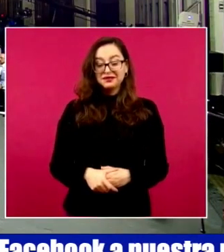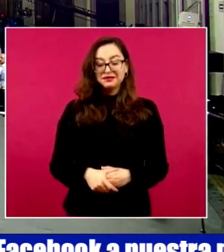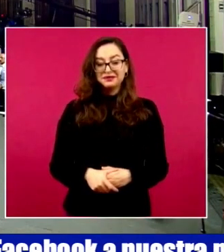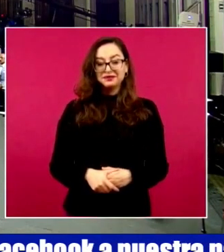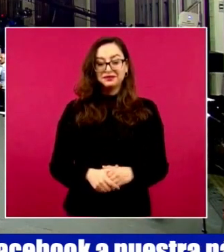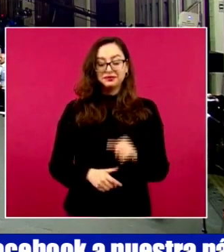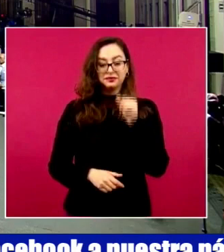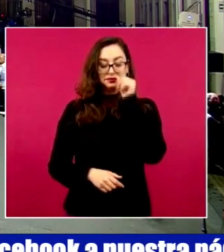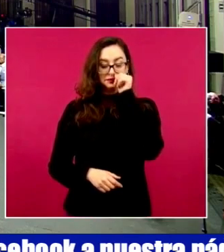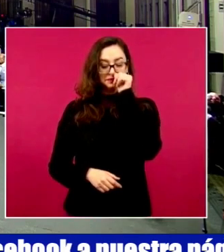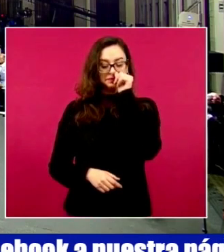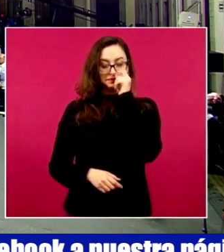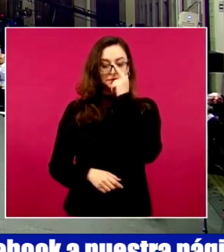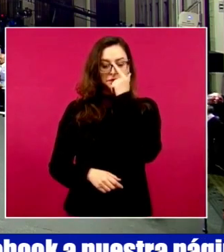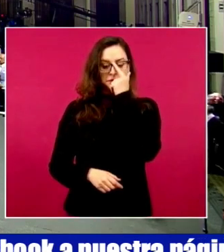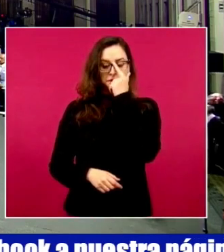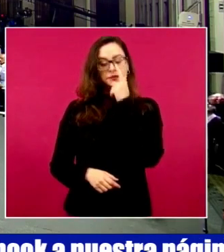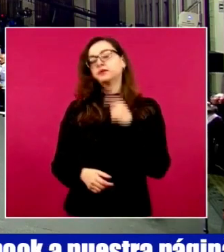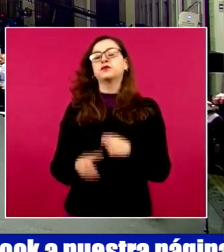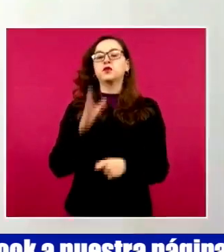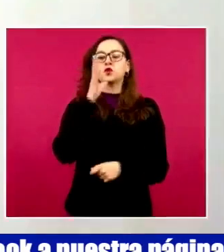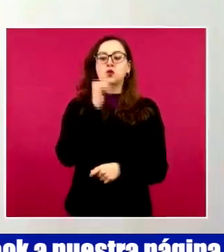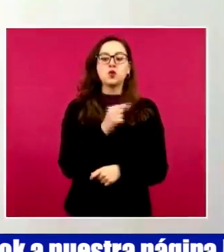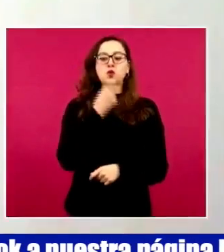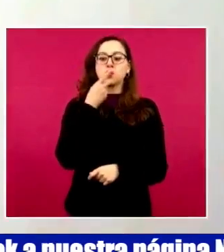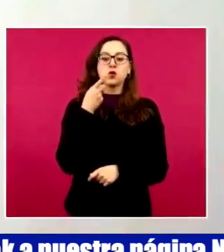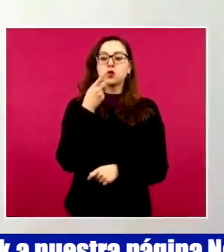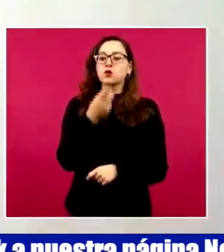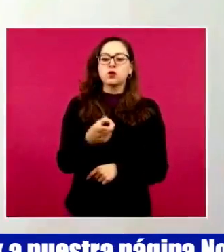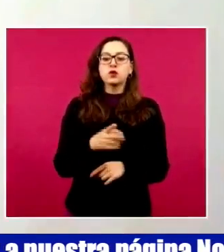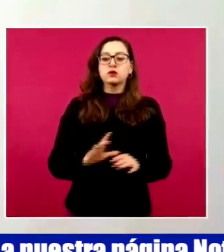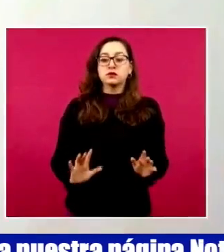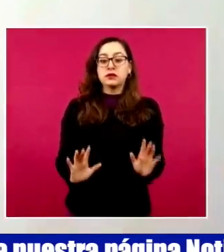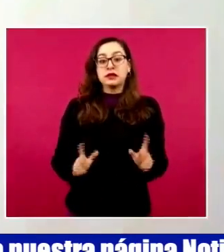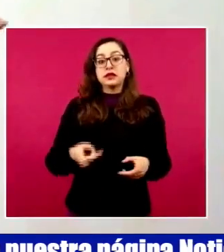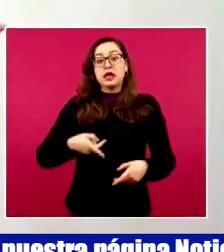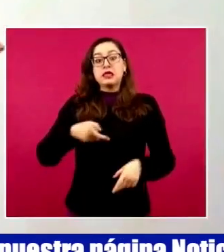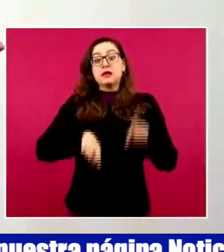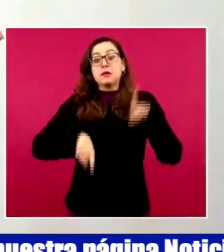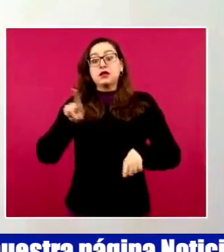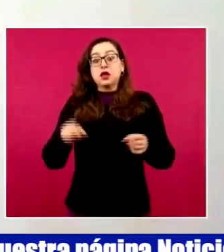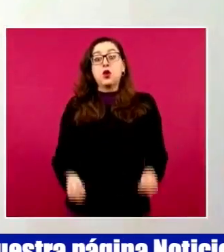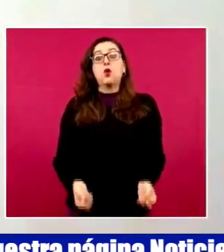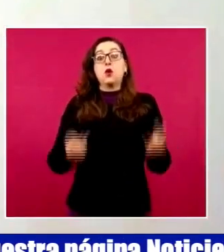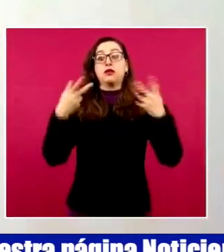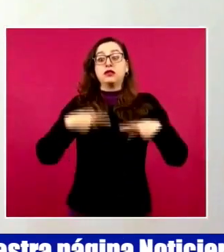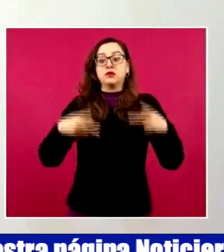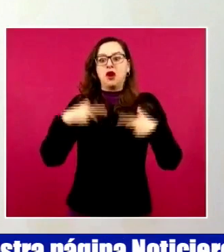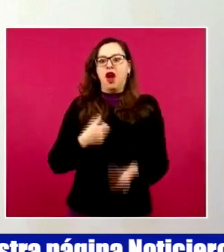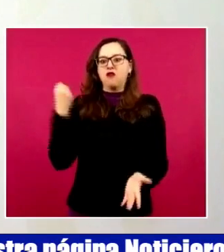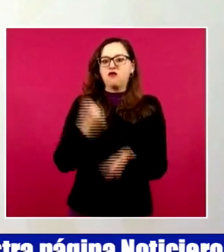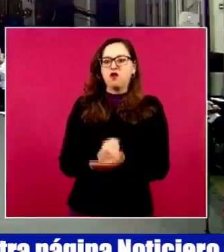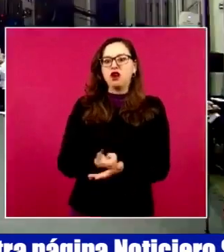No lo puedo decir porque pues eso va a depender de los acarreados, ¿no?